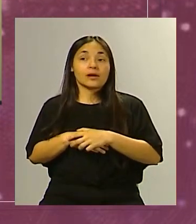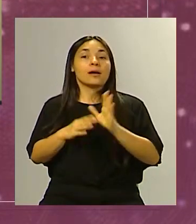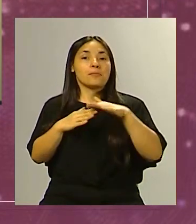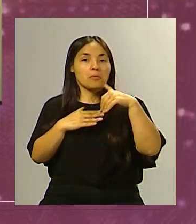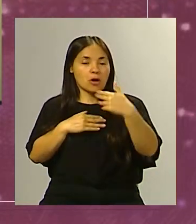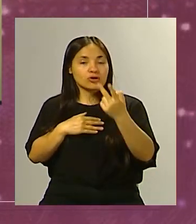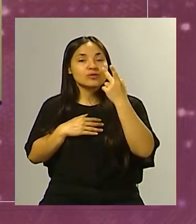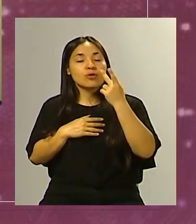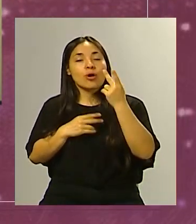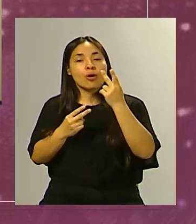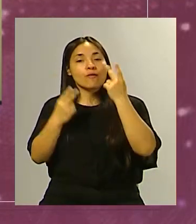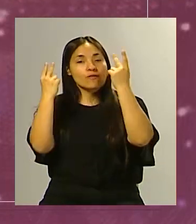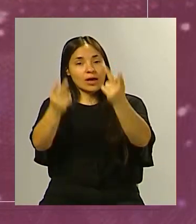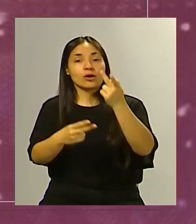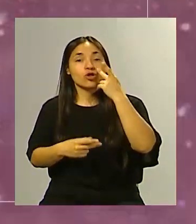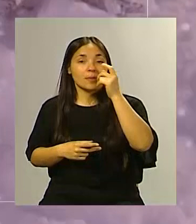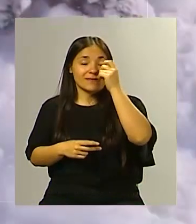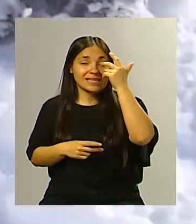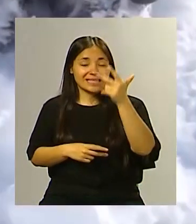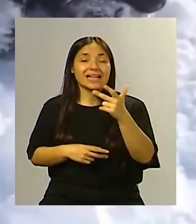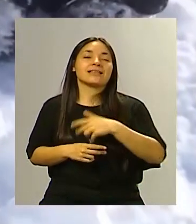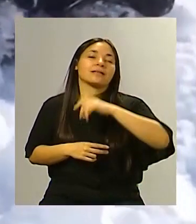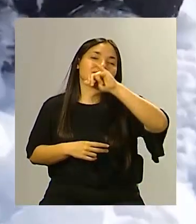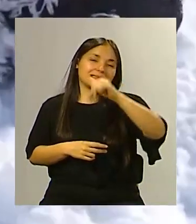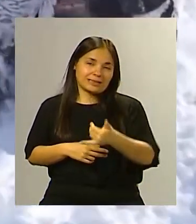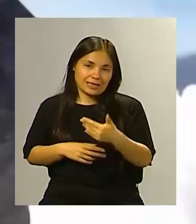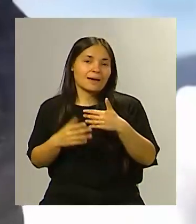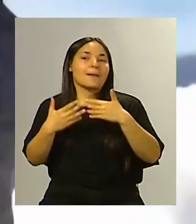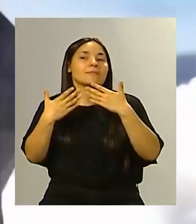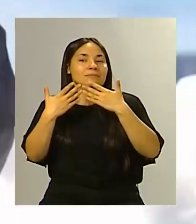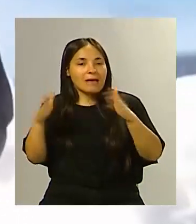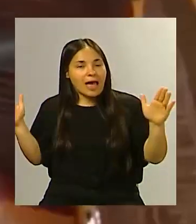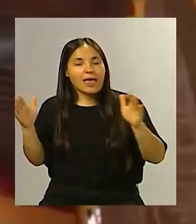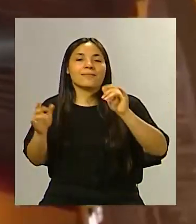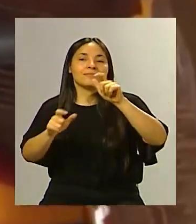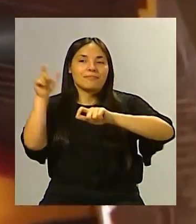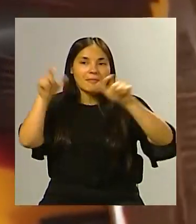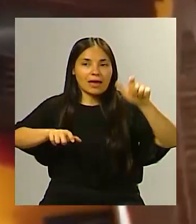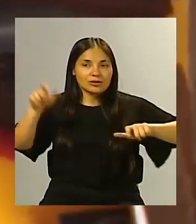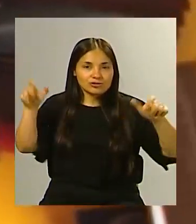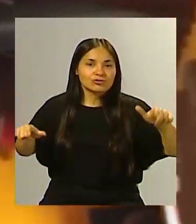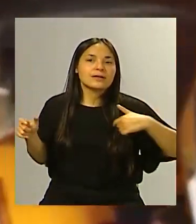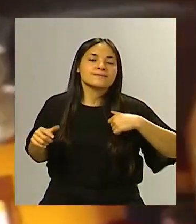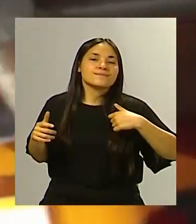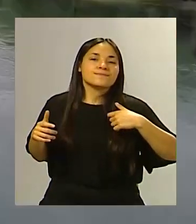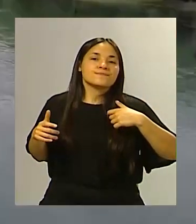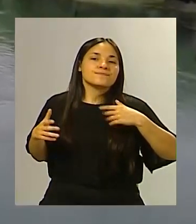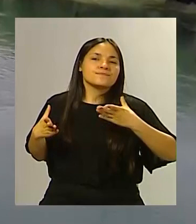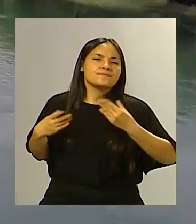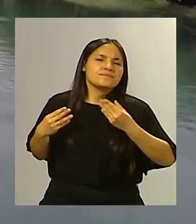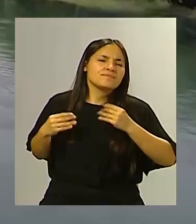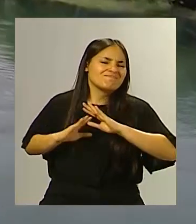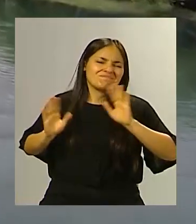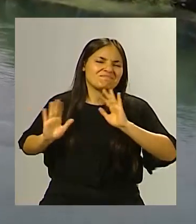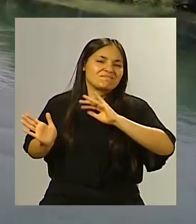siguiente, para la promo 23, sí, ya estuvo un poco todo más suelto, la gente como que se sacó el tema de